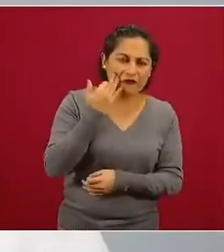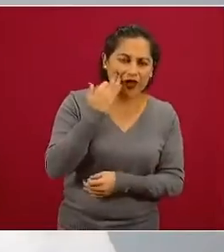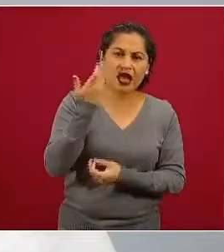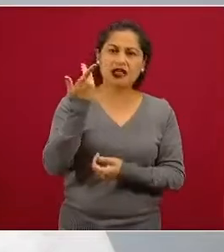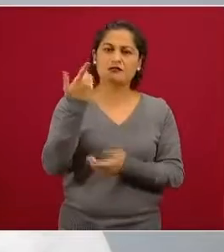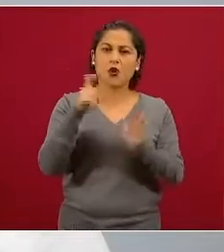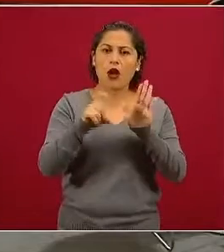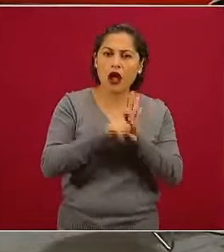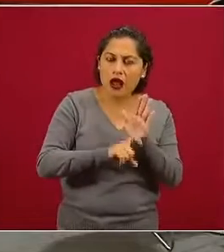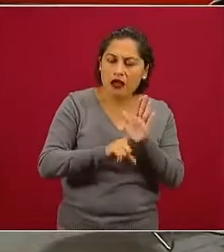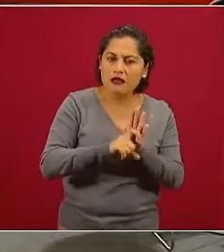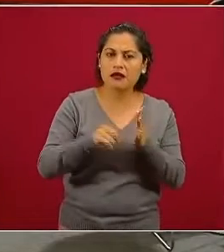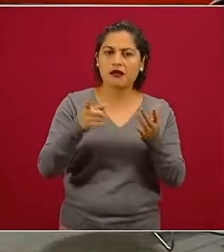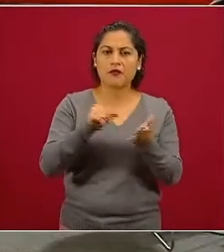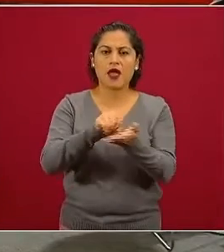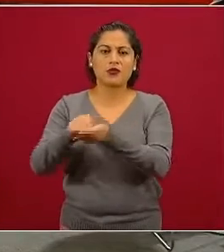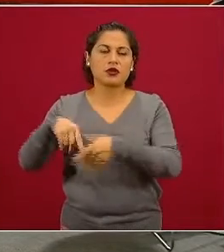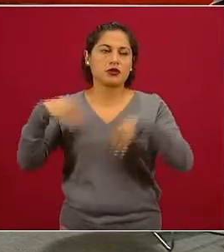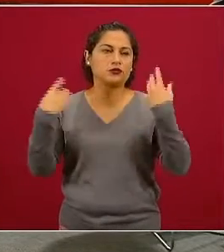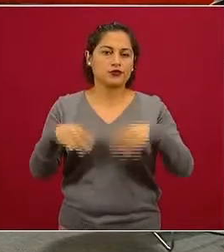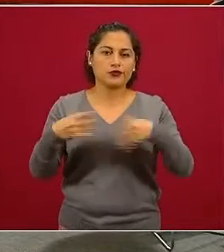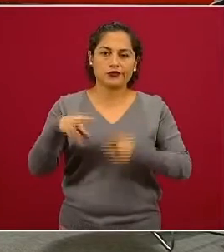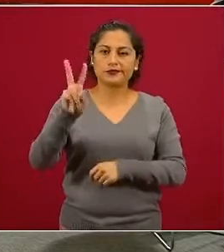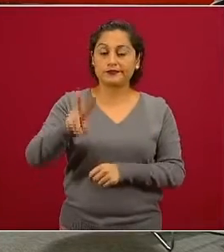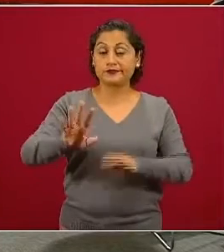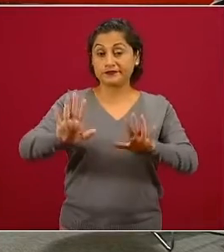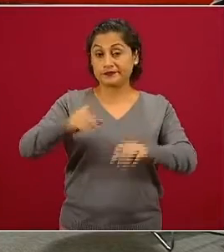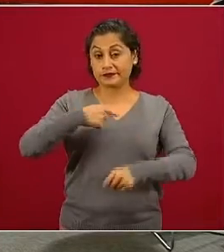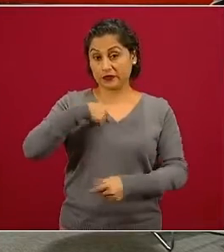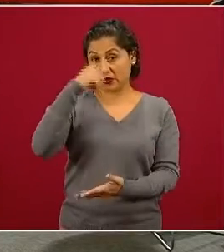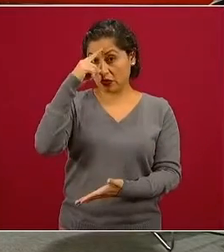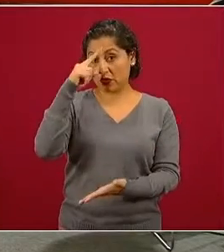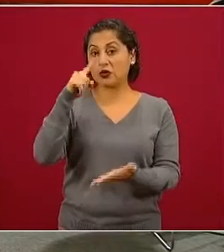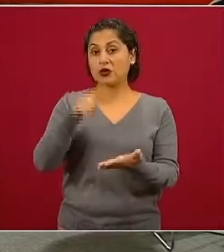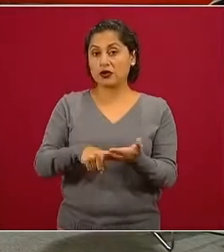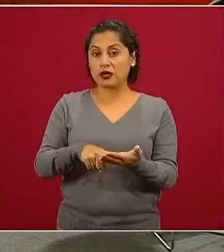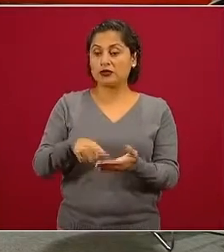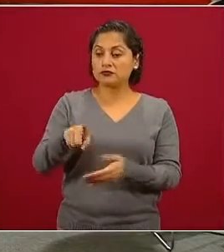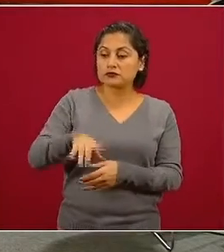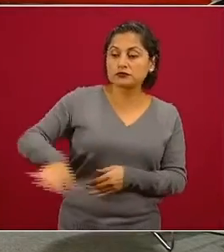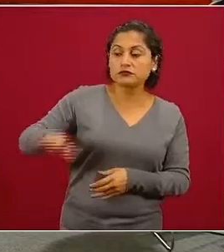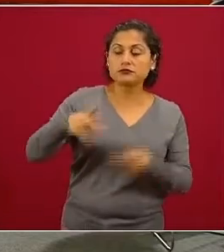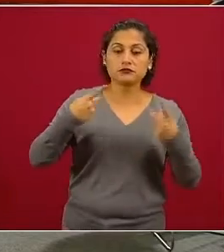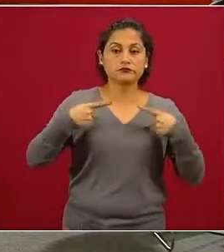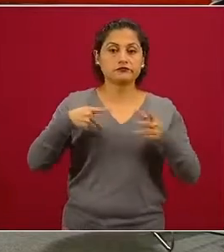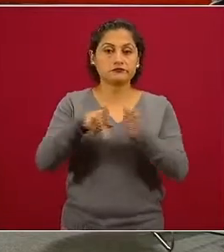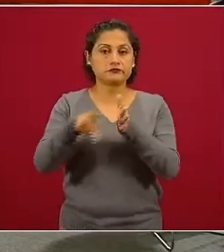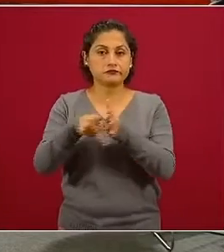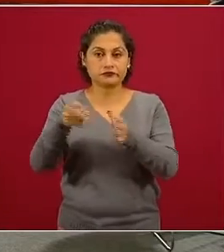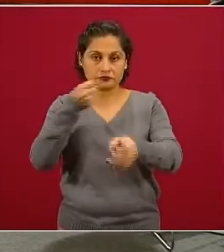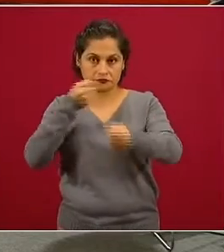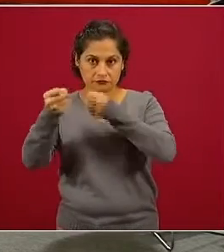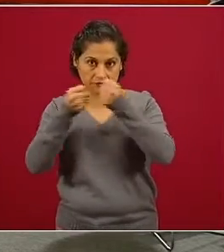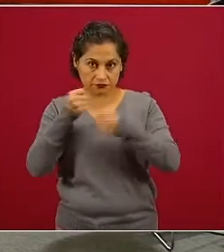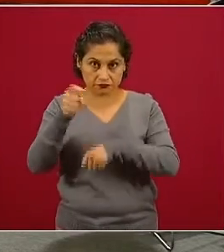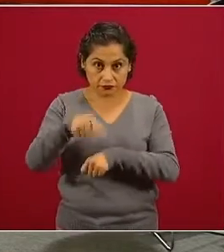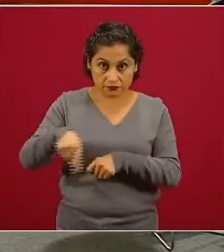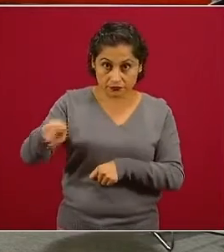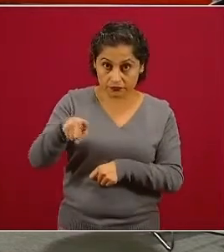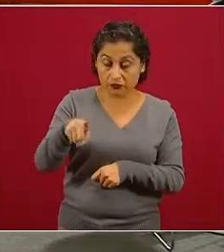hidroxicloroquina es constante. Y ahora están los hisopos para las muestras de vacunas que te dan cáncer